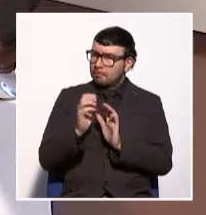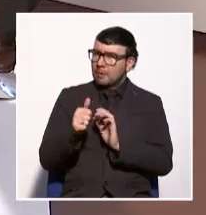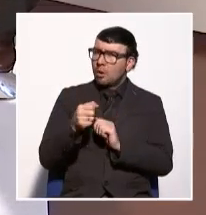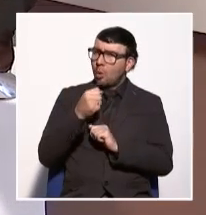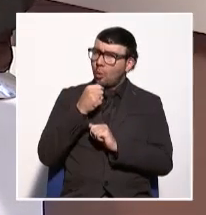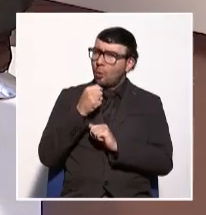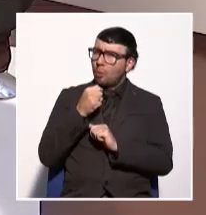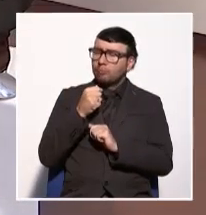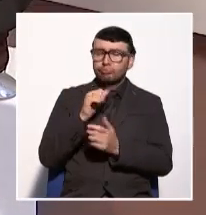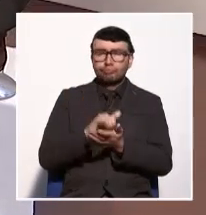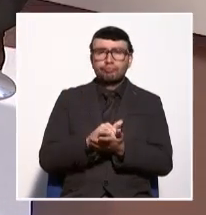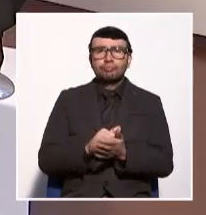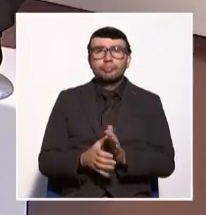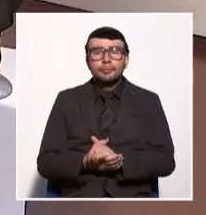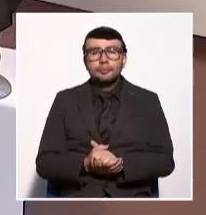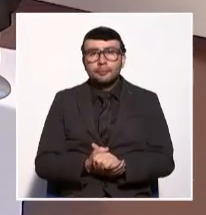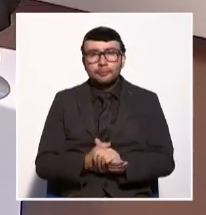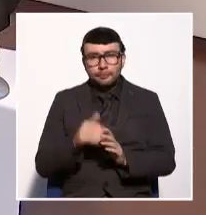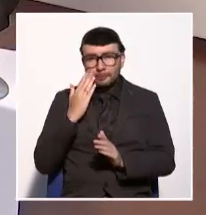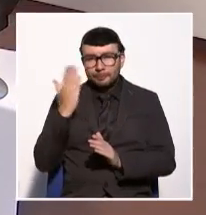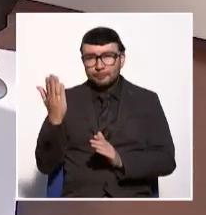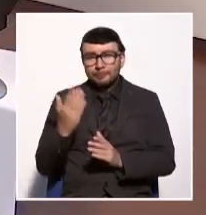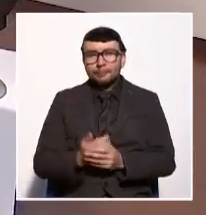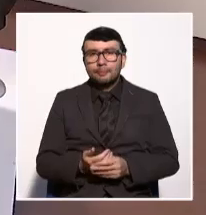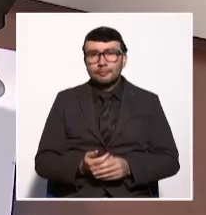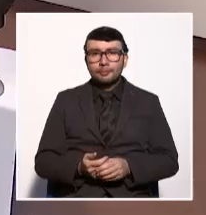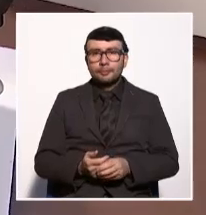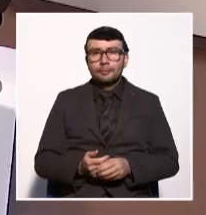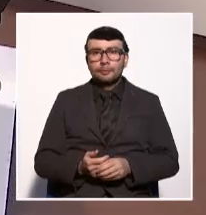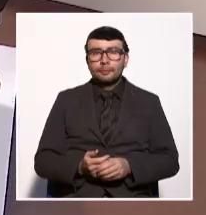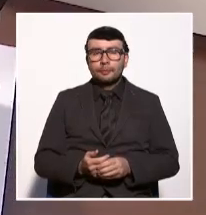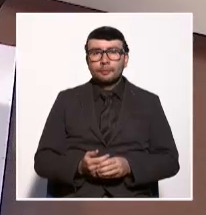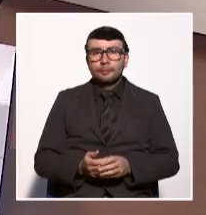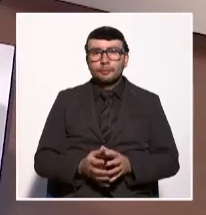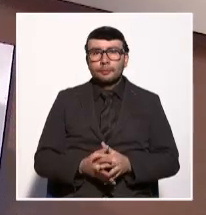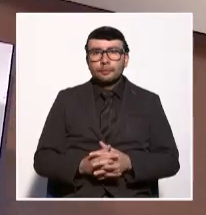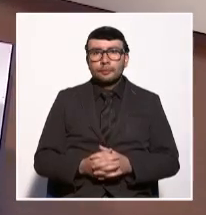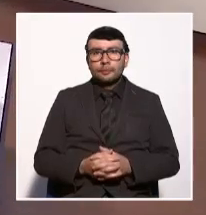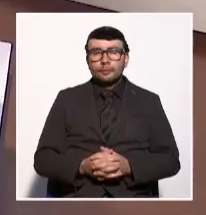en el mismo vídeo veamos entonces este testimonio